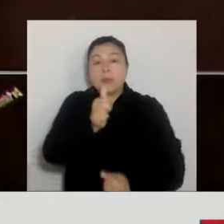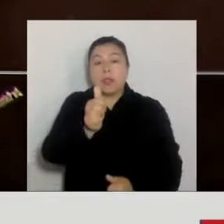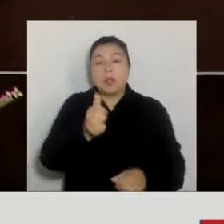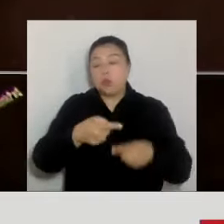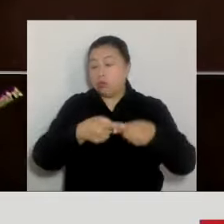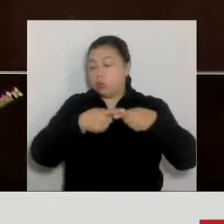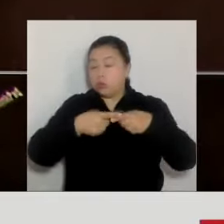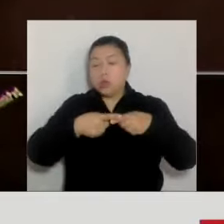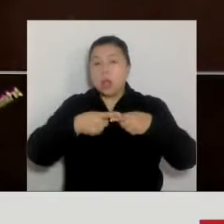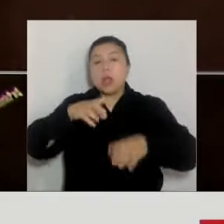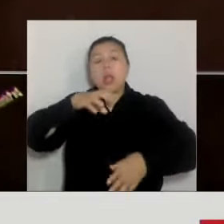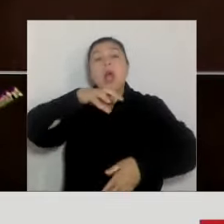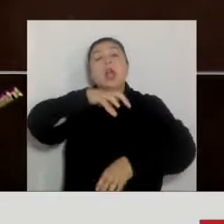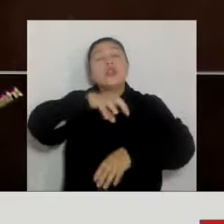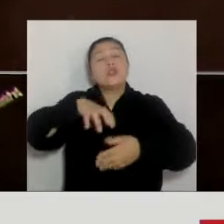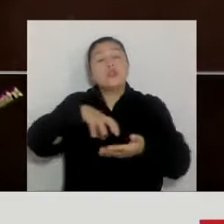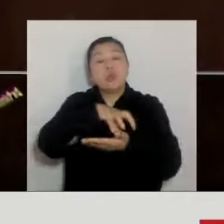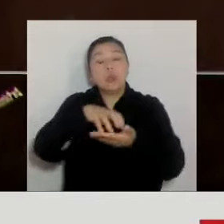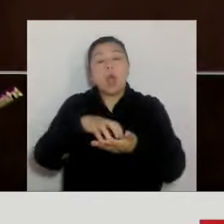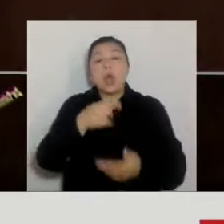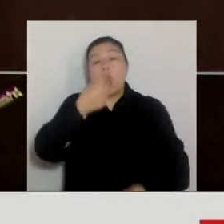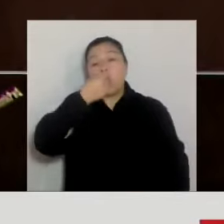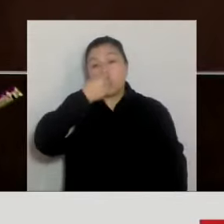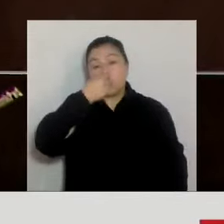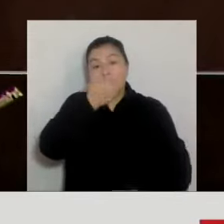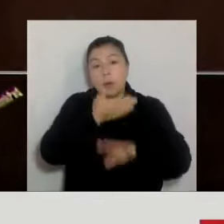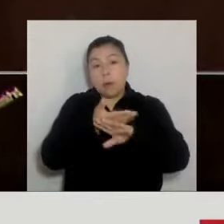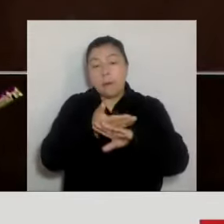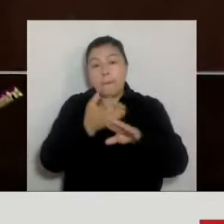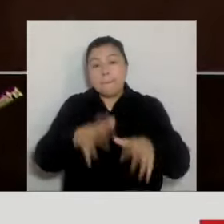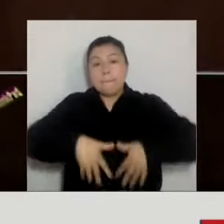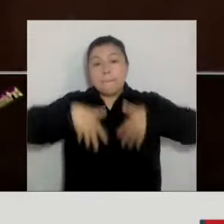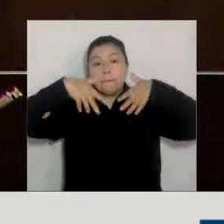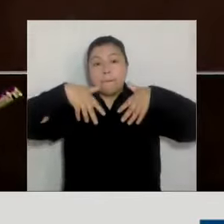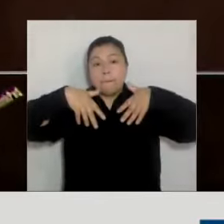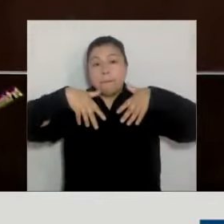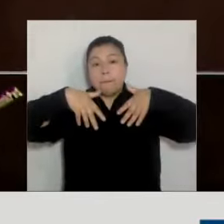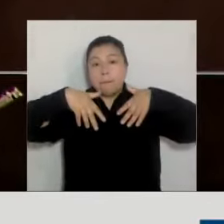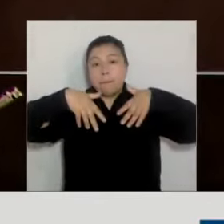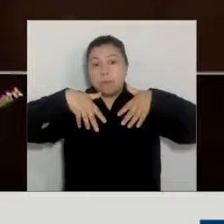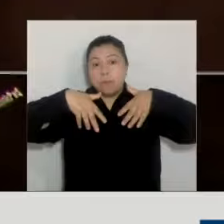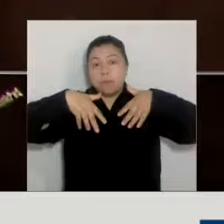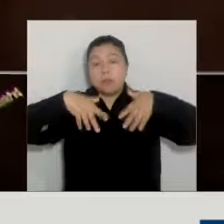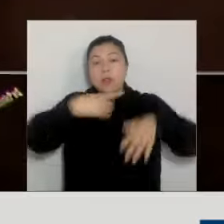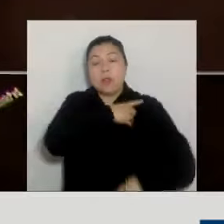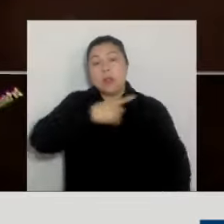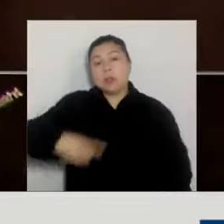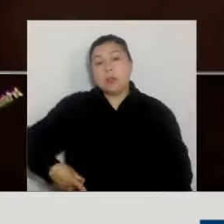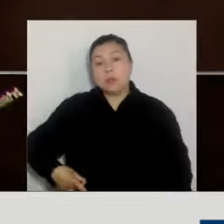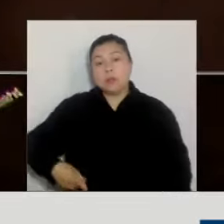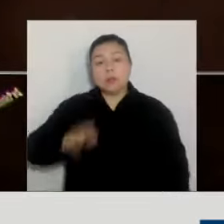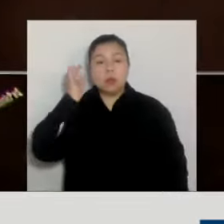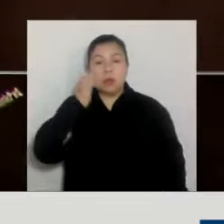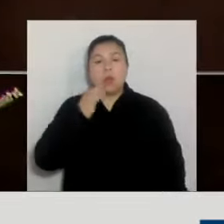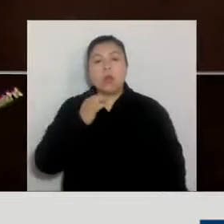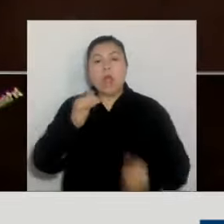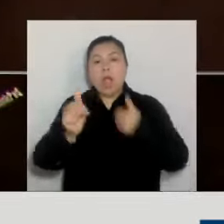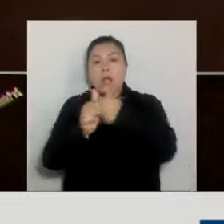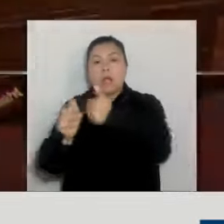osorno Solicito de ponerse de pie a las señoras y señores diputadas y diputadas y a los asistentes de